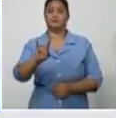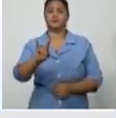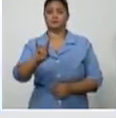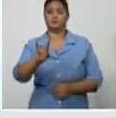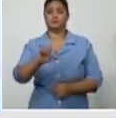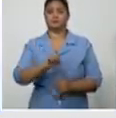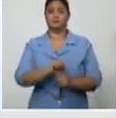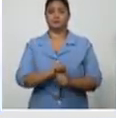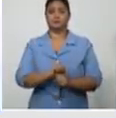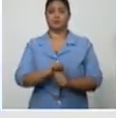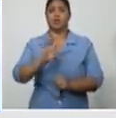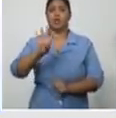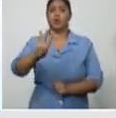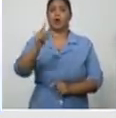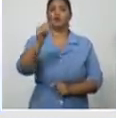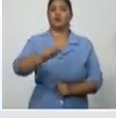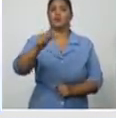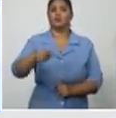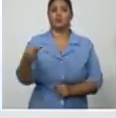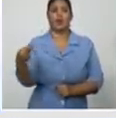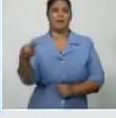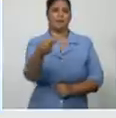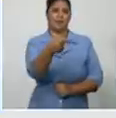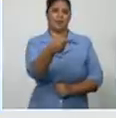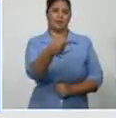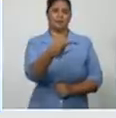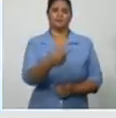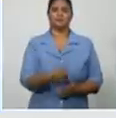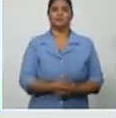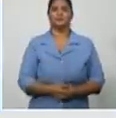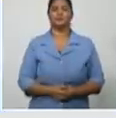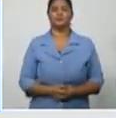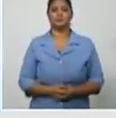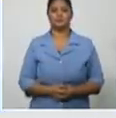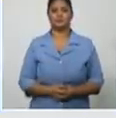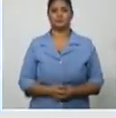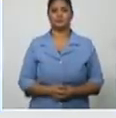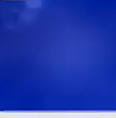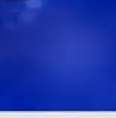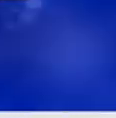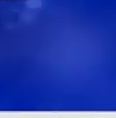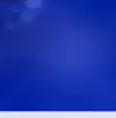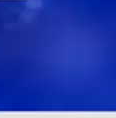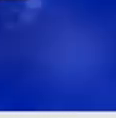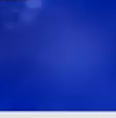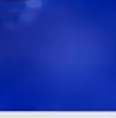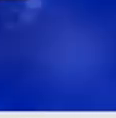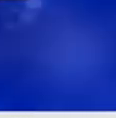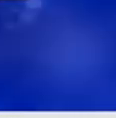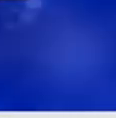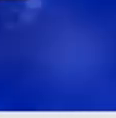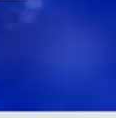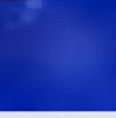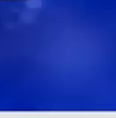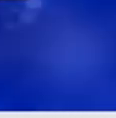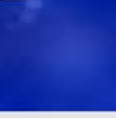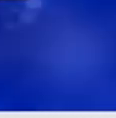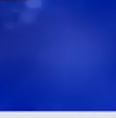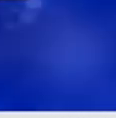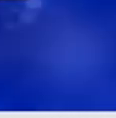menos que el día anterior, pero todavía con una cifra elevada que los obliga a